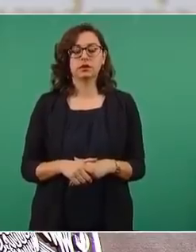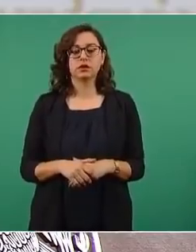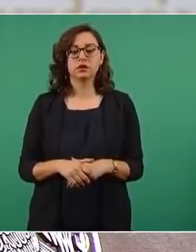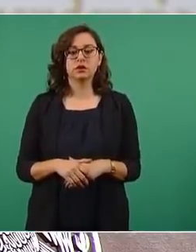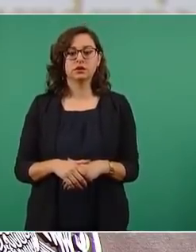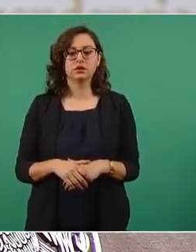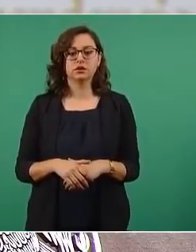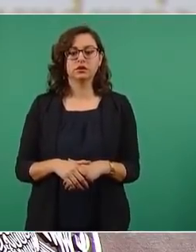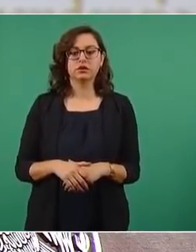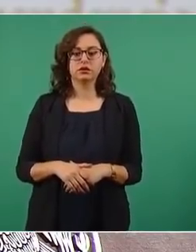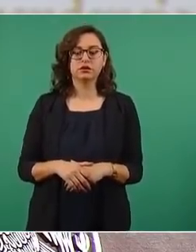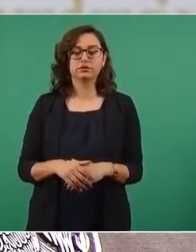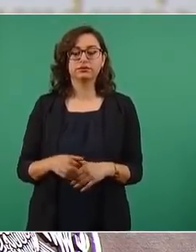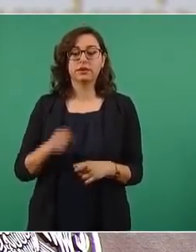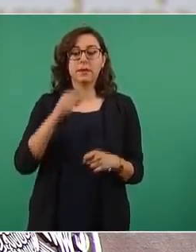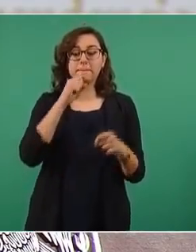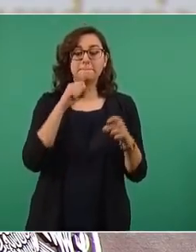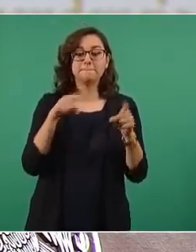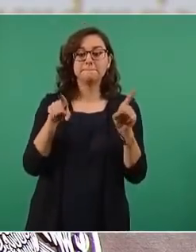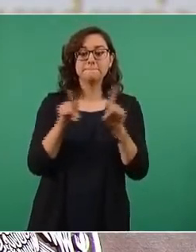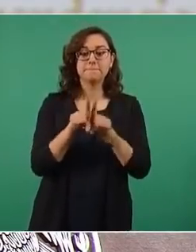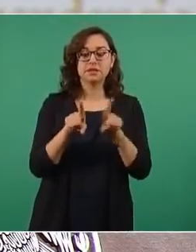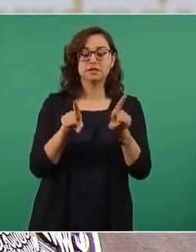quienes se meten